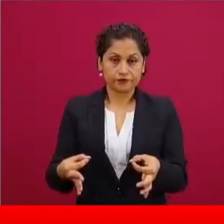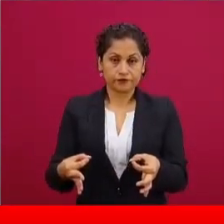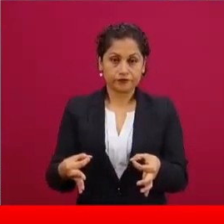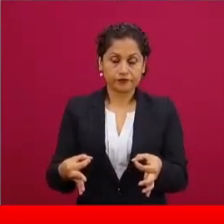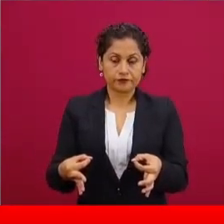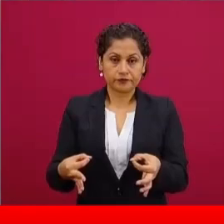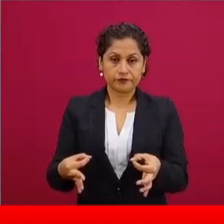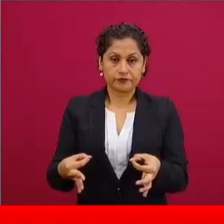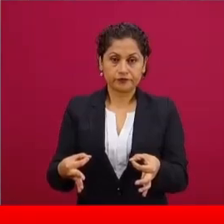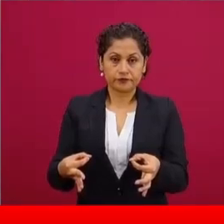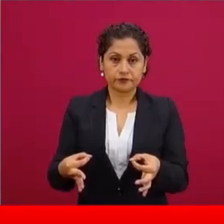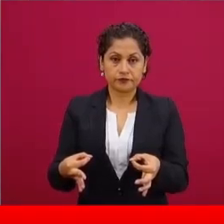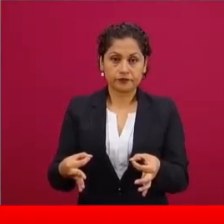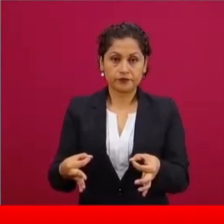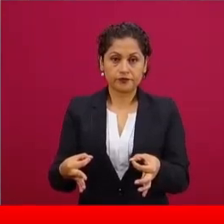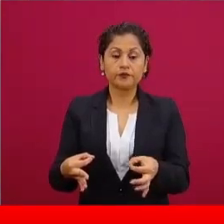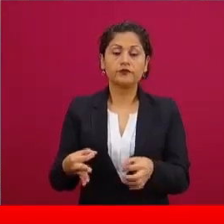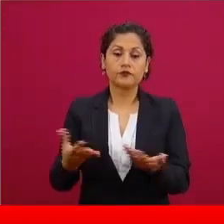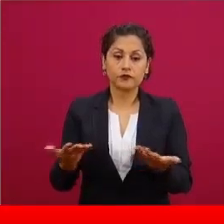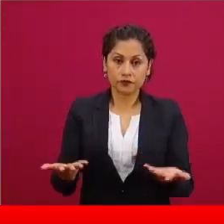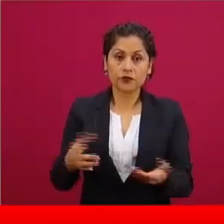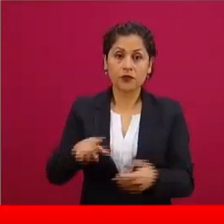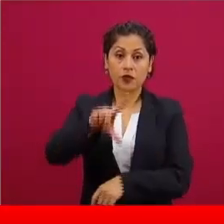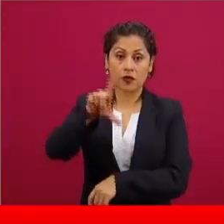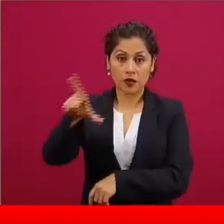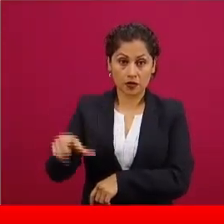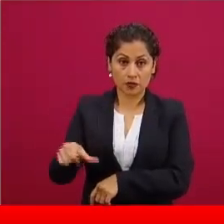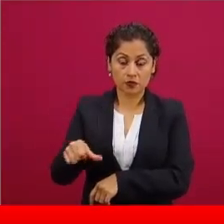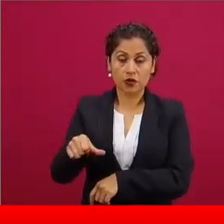y se publique